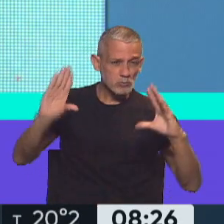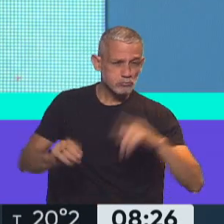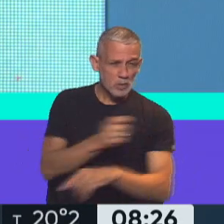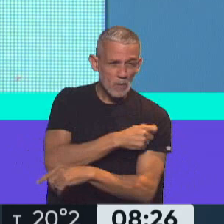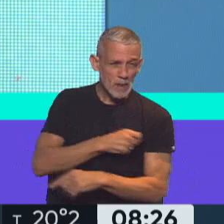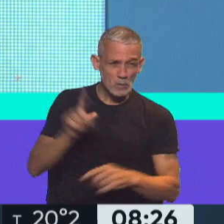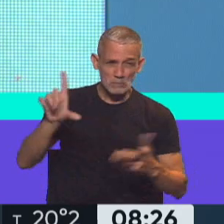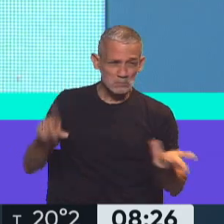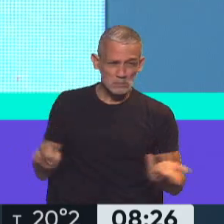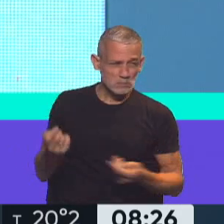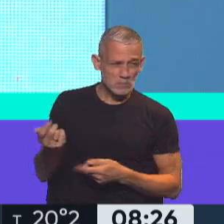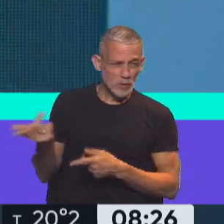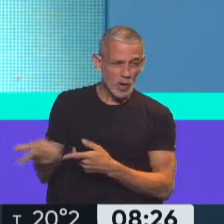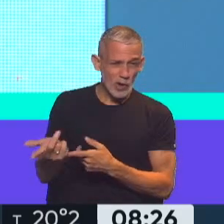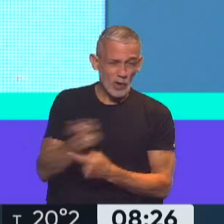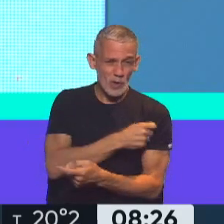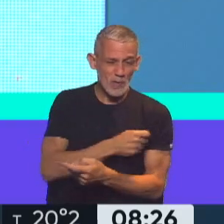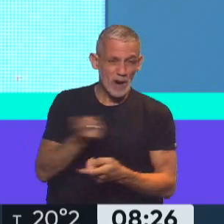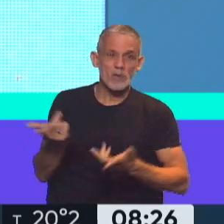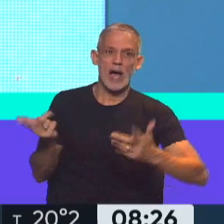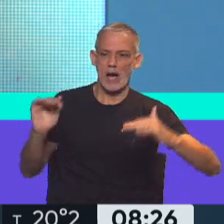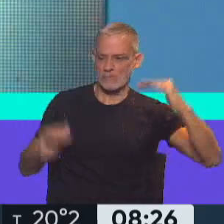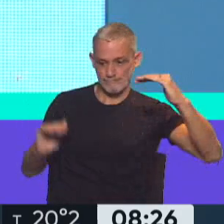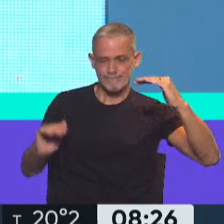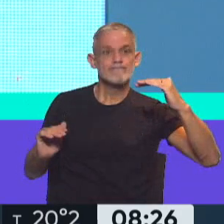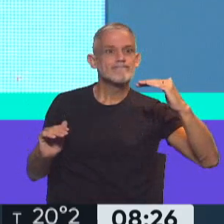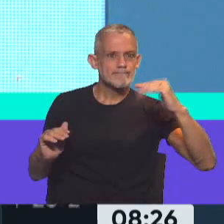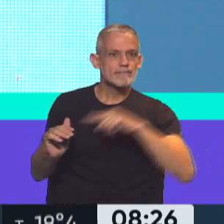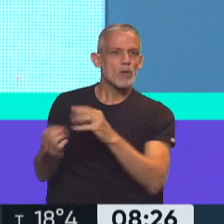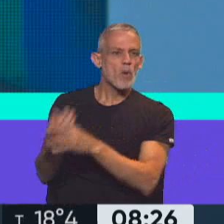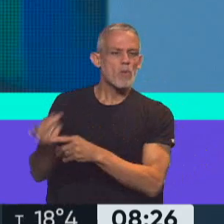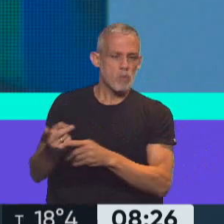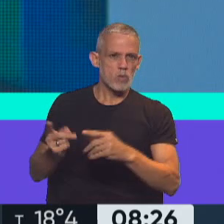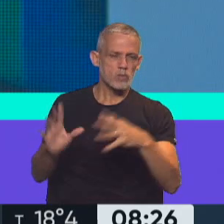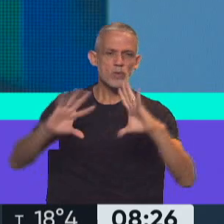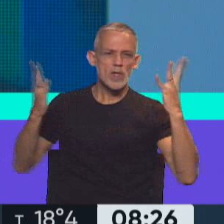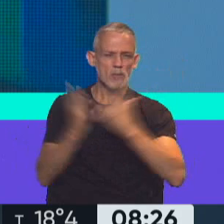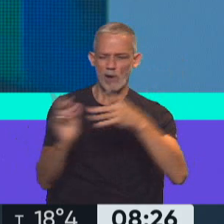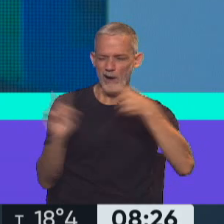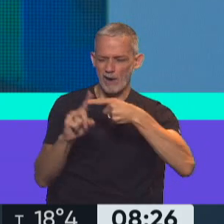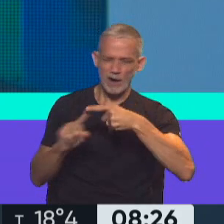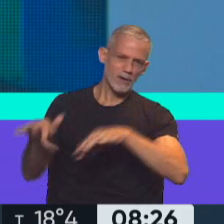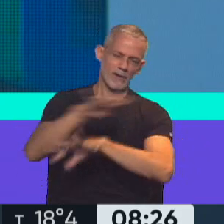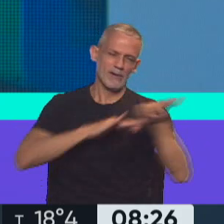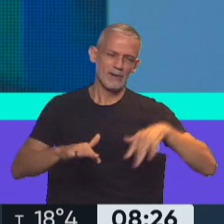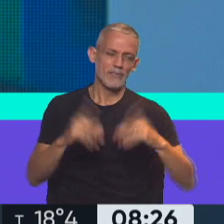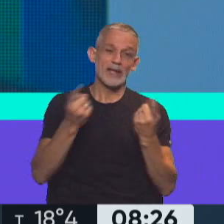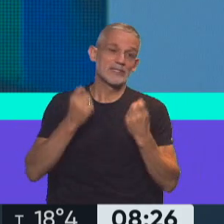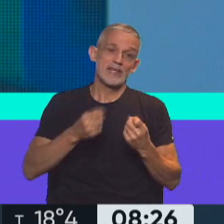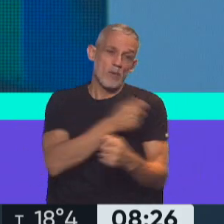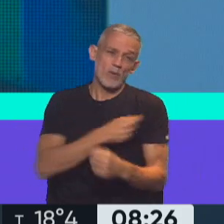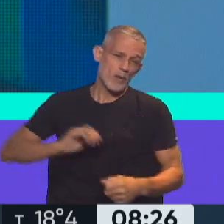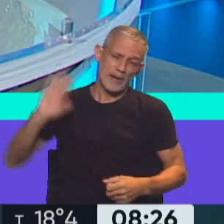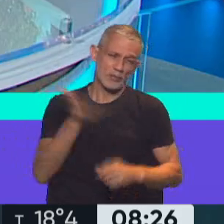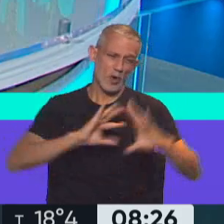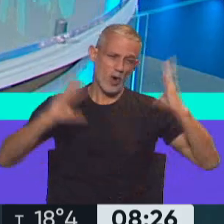de personas vacunadas mucho menores, tenés un problema muy grande porque vivimos en un mundo globalizado. Entonces necesitamos vacunas para todos y